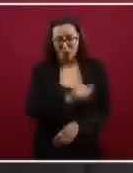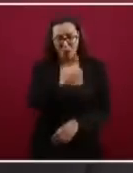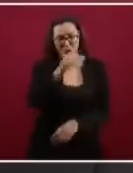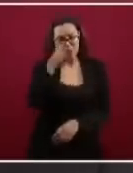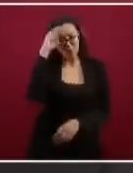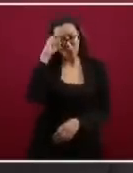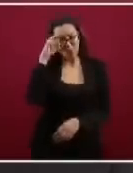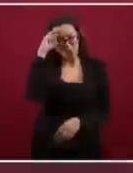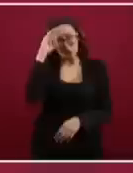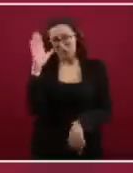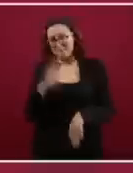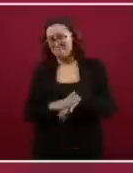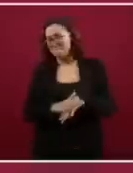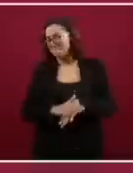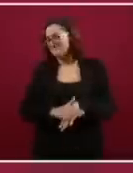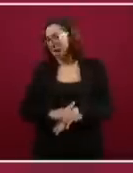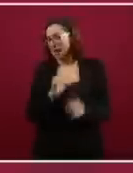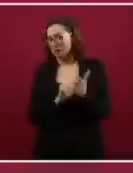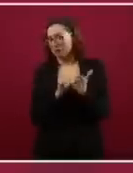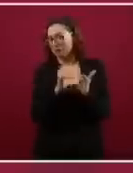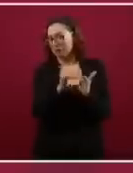que son de mucho más.